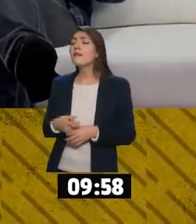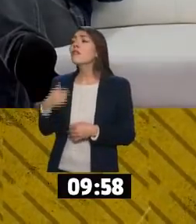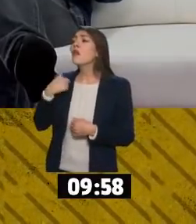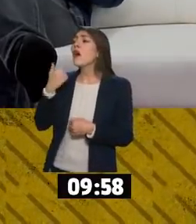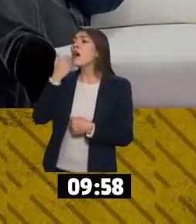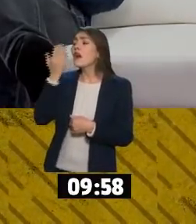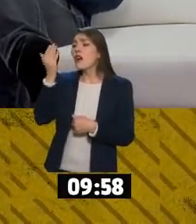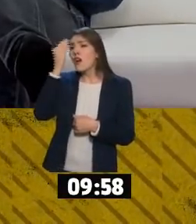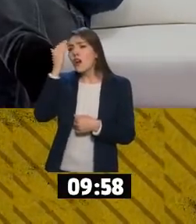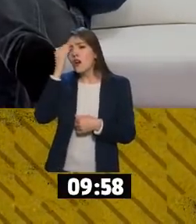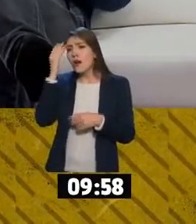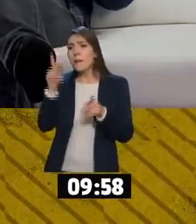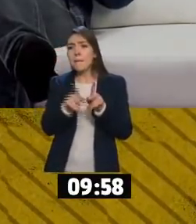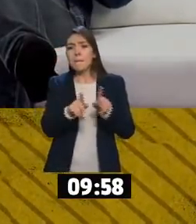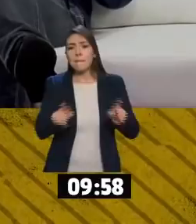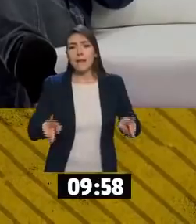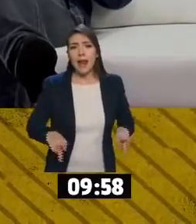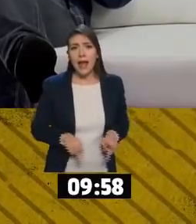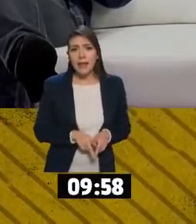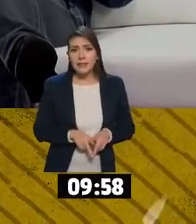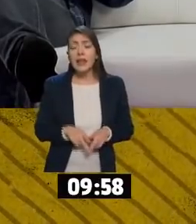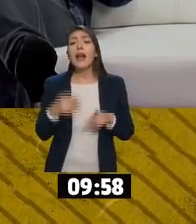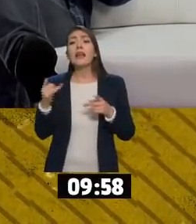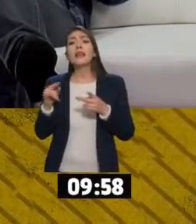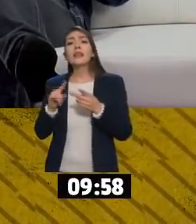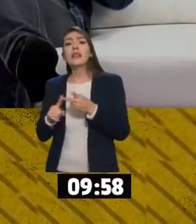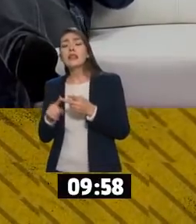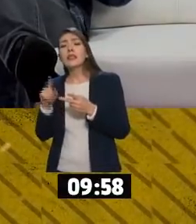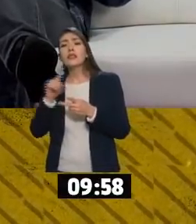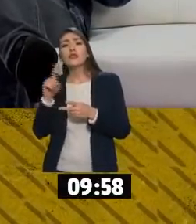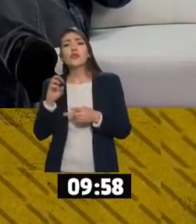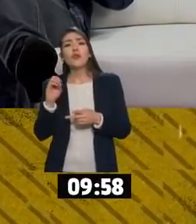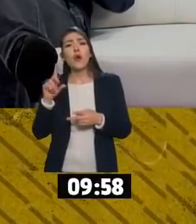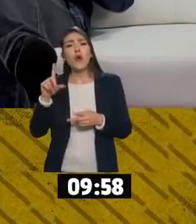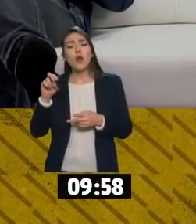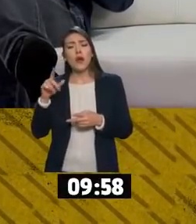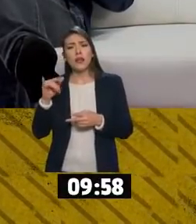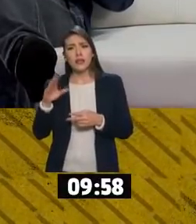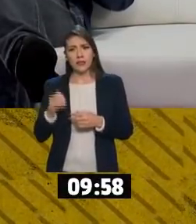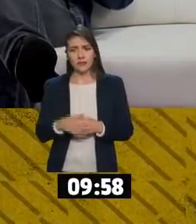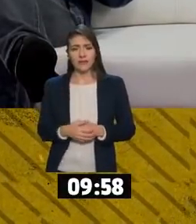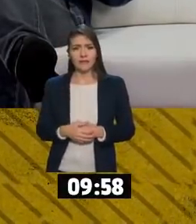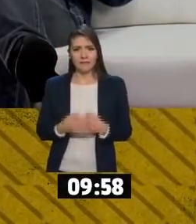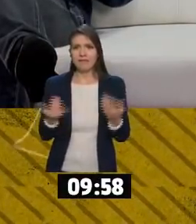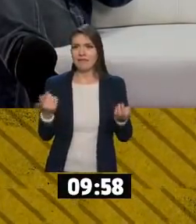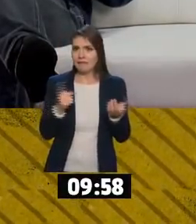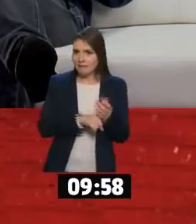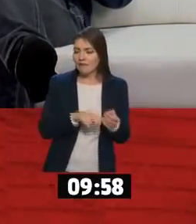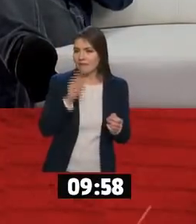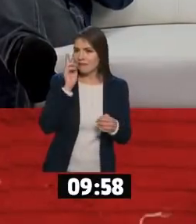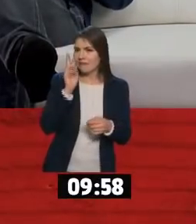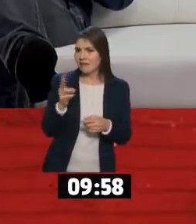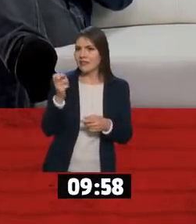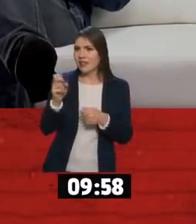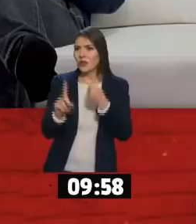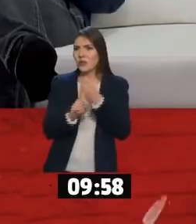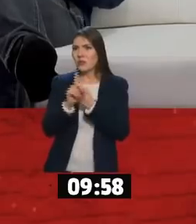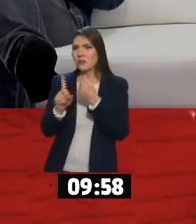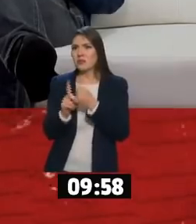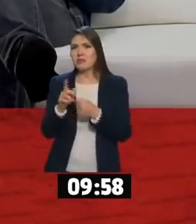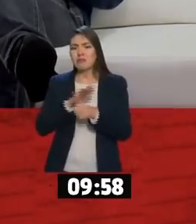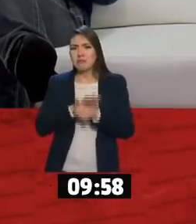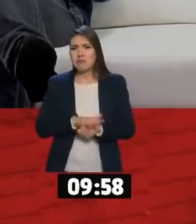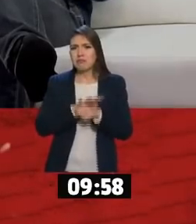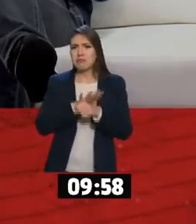un centro comercial y un zoológico. O sea, esto nos habla de toda esta presión que tienen algunos de los atletas por el alto nivel y que